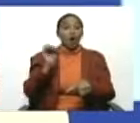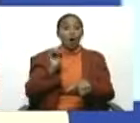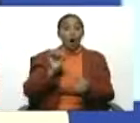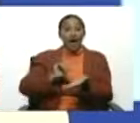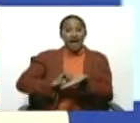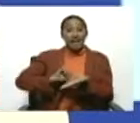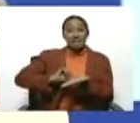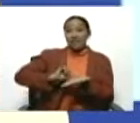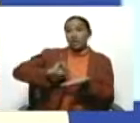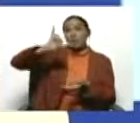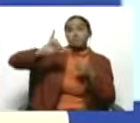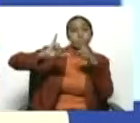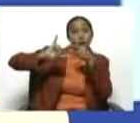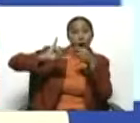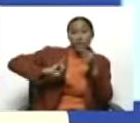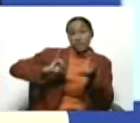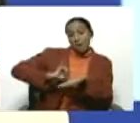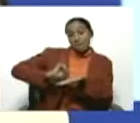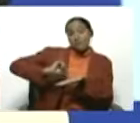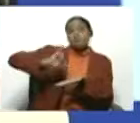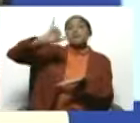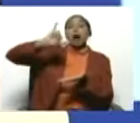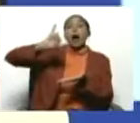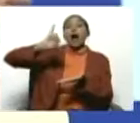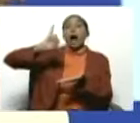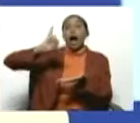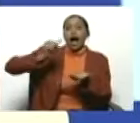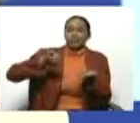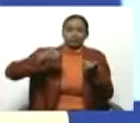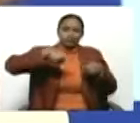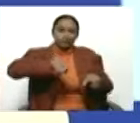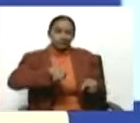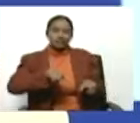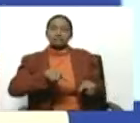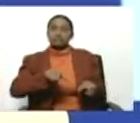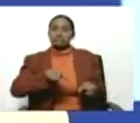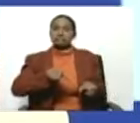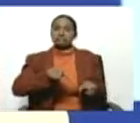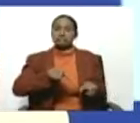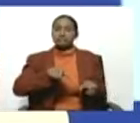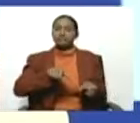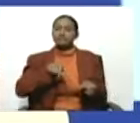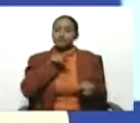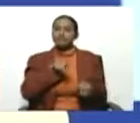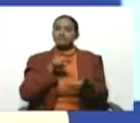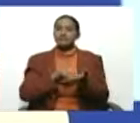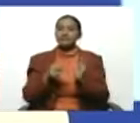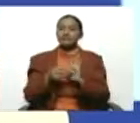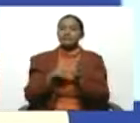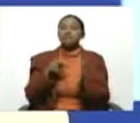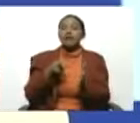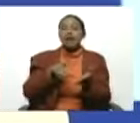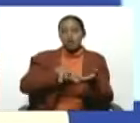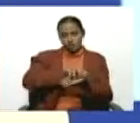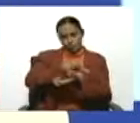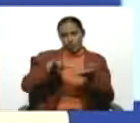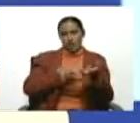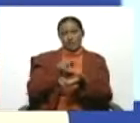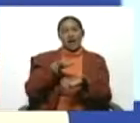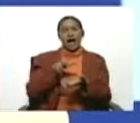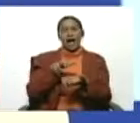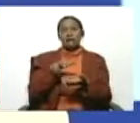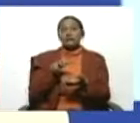hay que evitarlo puede que existe esto de que se rompe la la la burbuja que no es muy ocurrió no fue tan